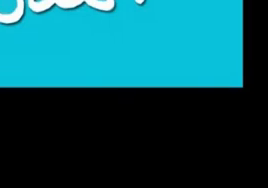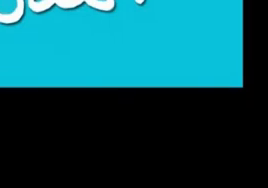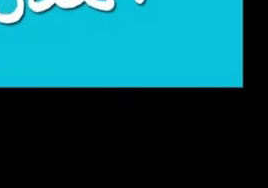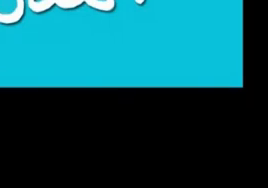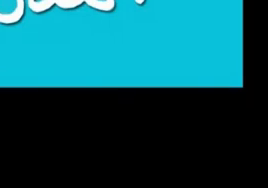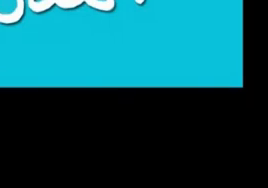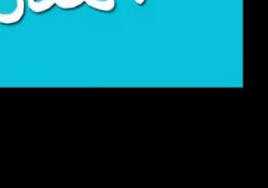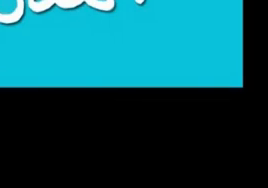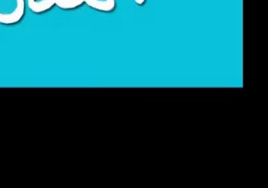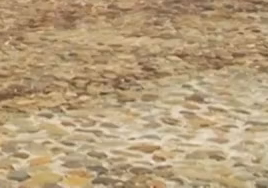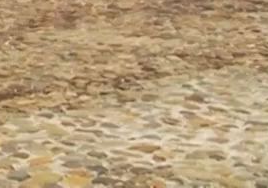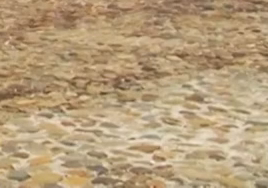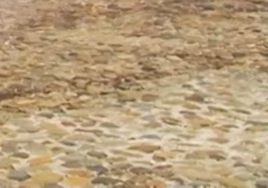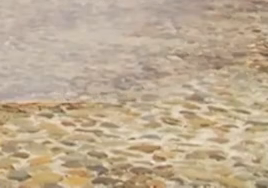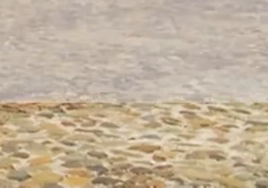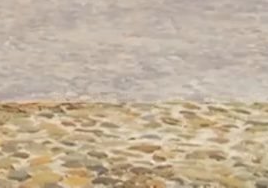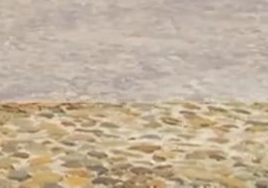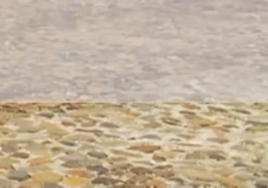I